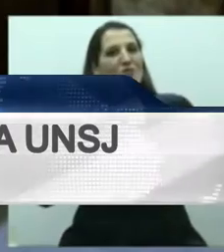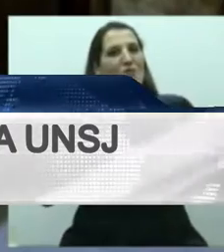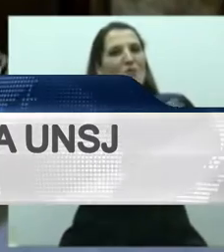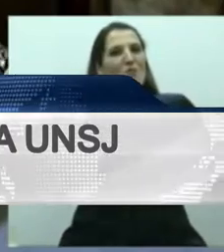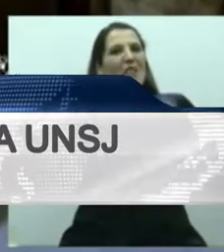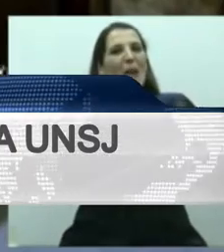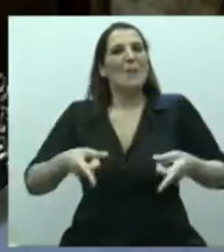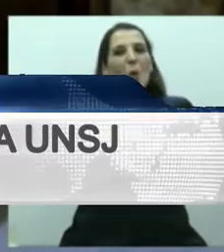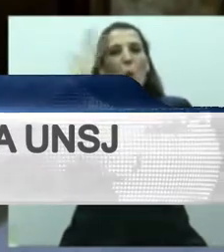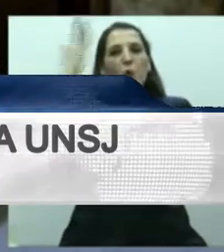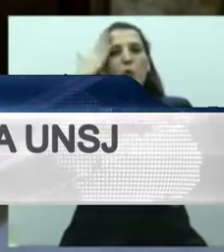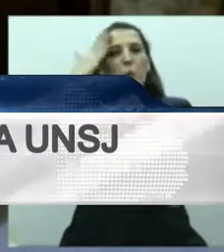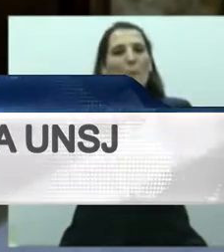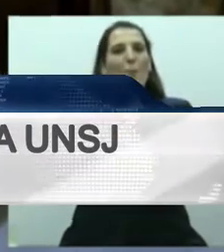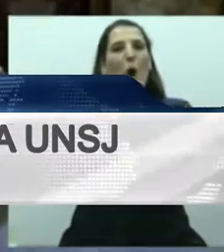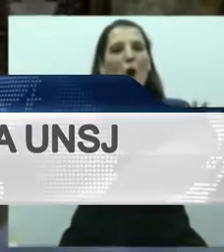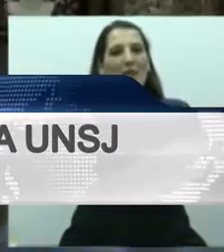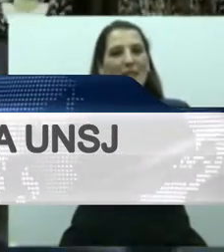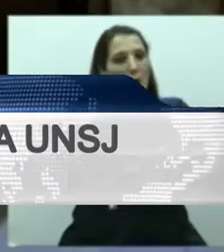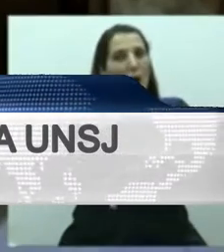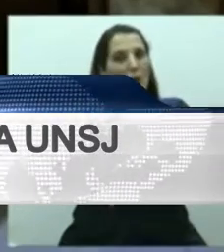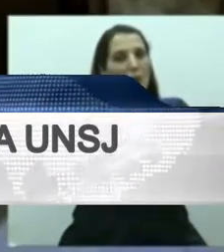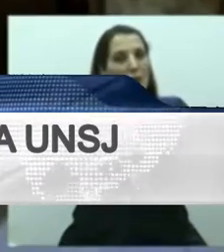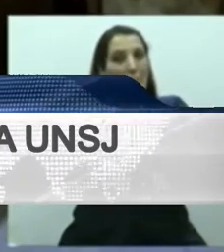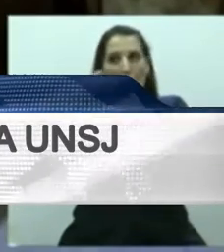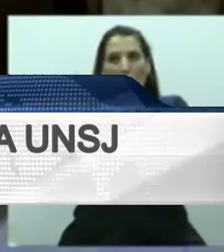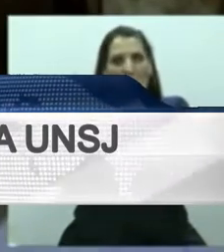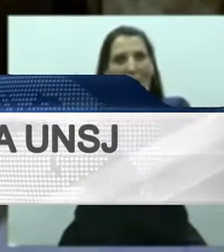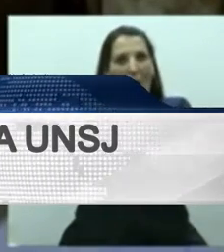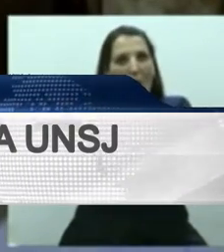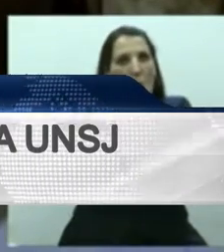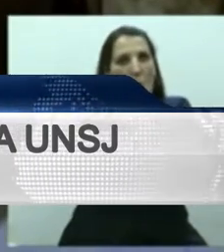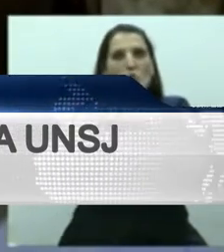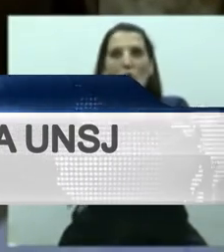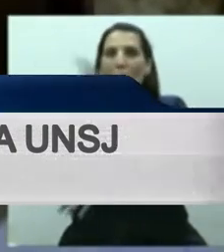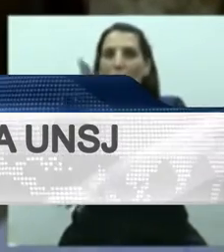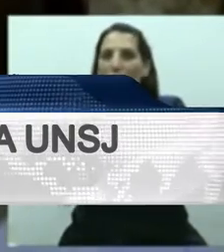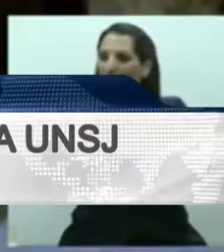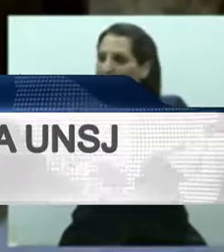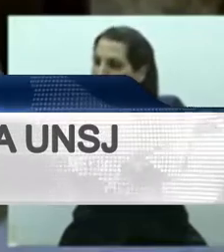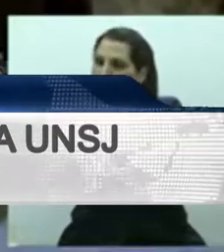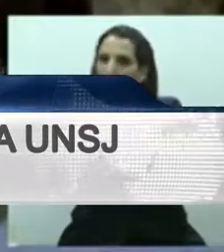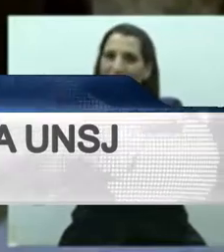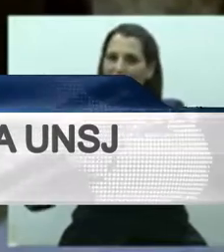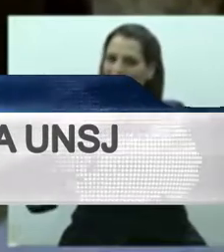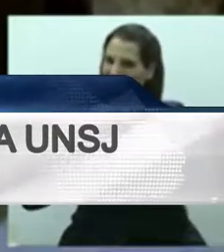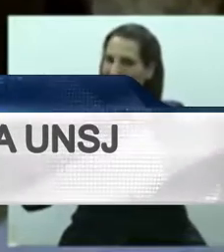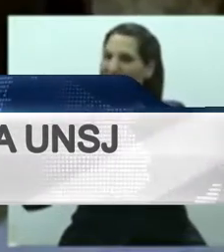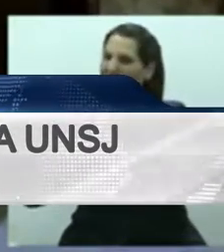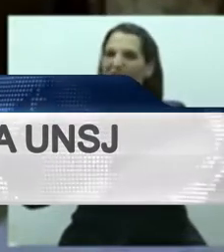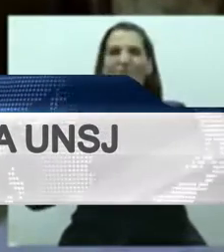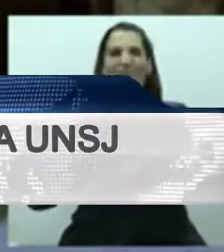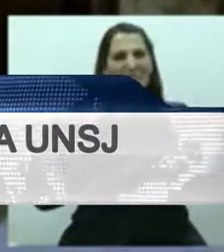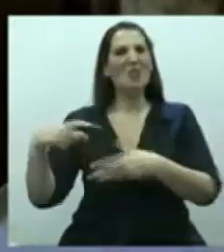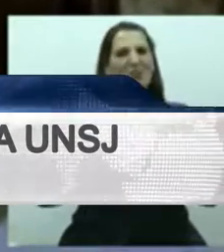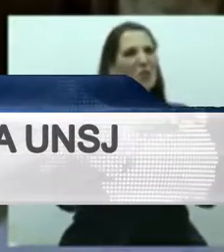y se realizan las elecciones. Por ahí se juega con el fantasma de una intervención, pero yo no creo que lleguemos a eso ni lo deseo. La ley de